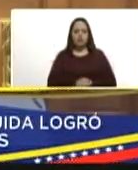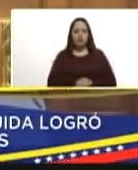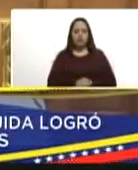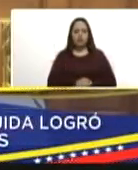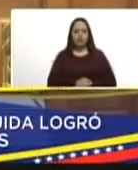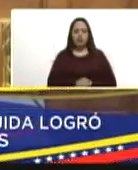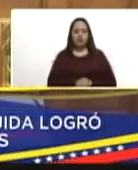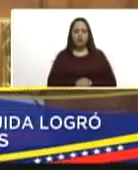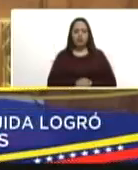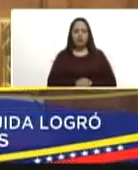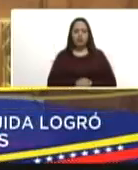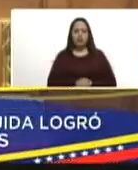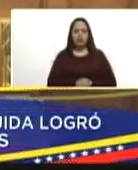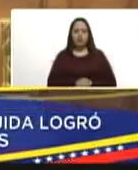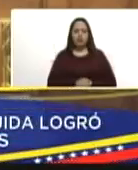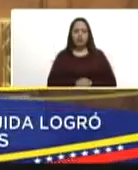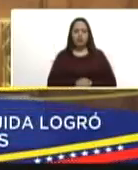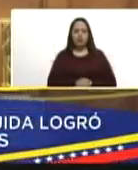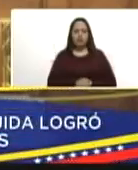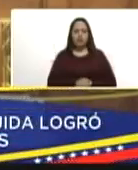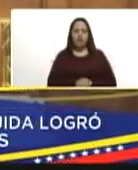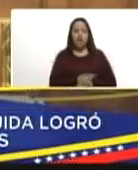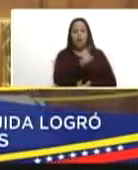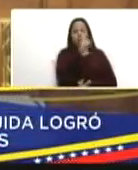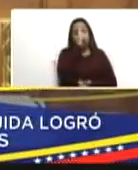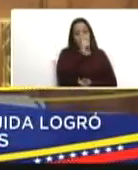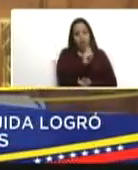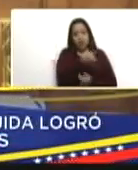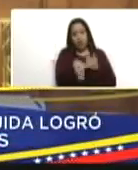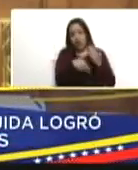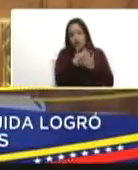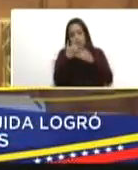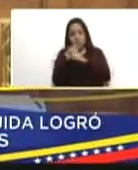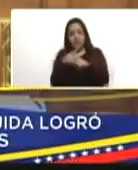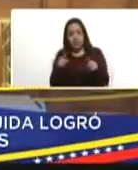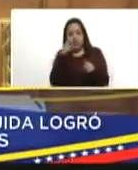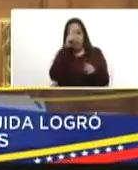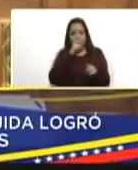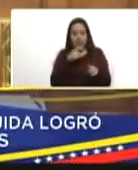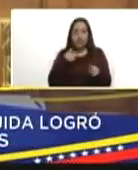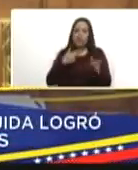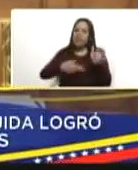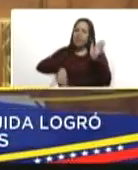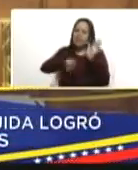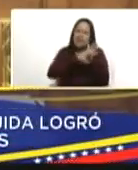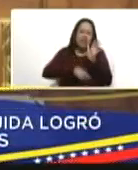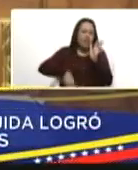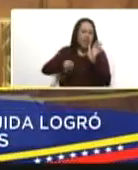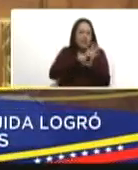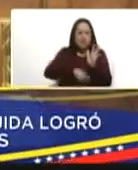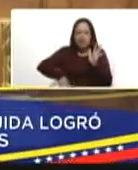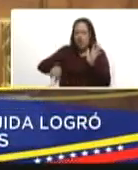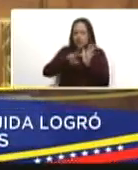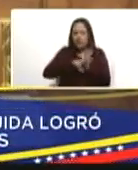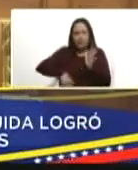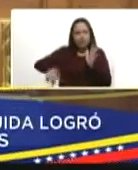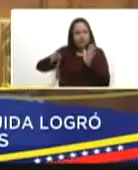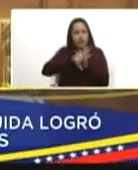y de un año al otro yo lo repito pero lo repito lo repito lo